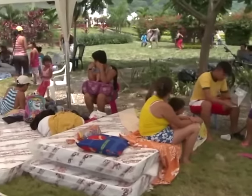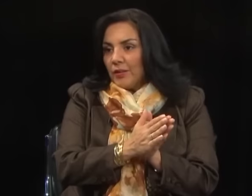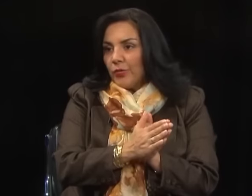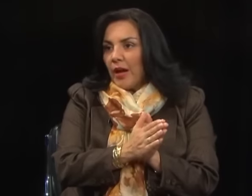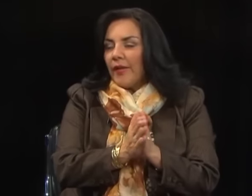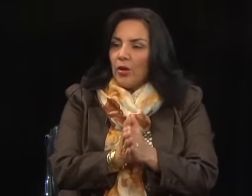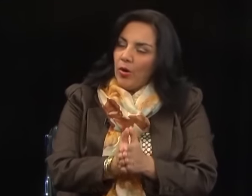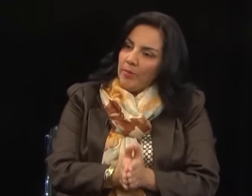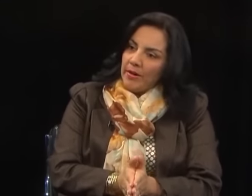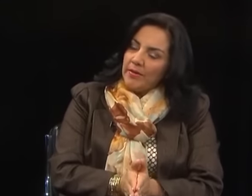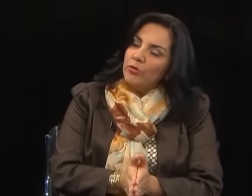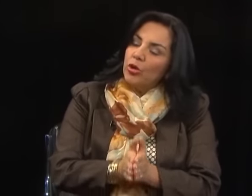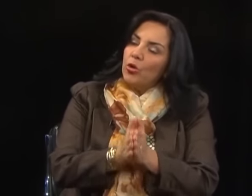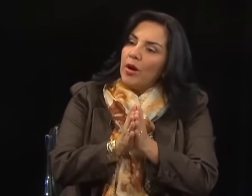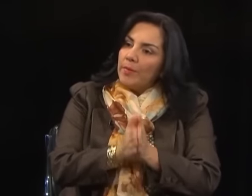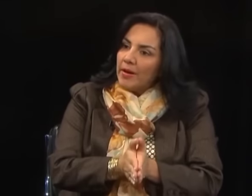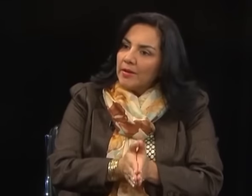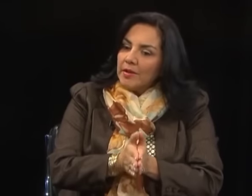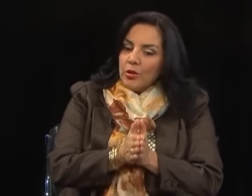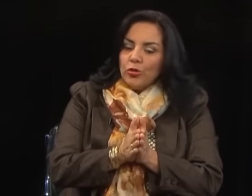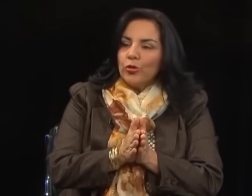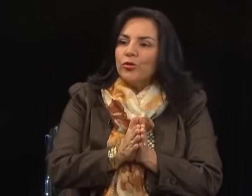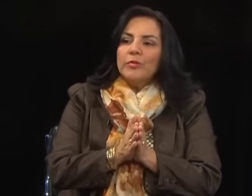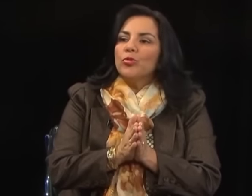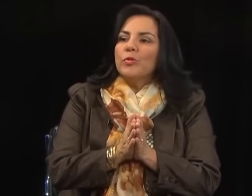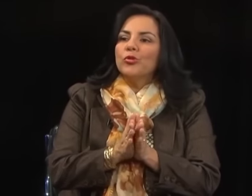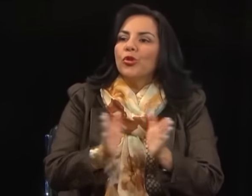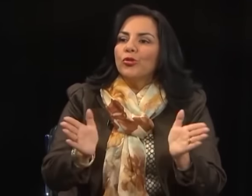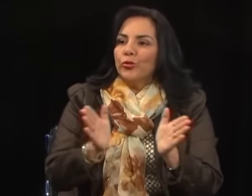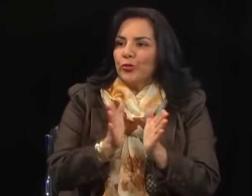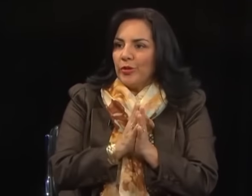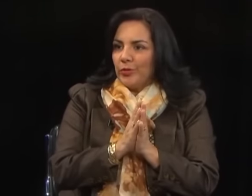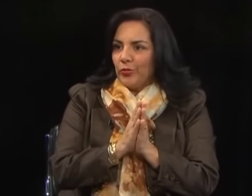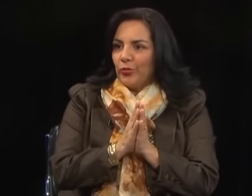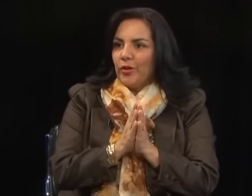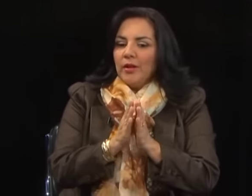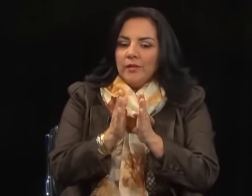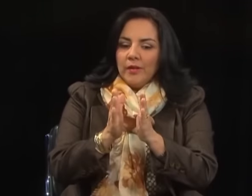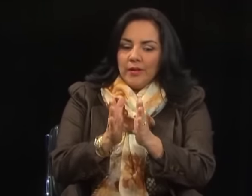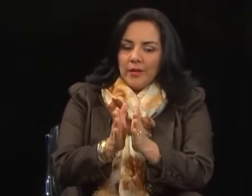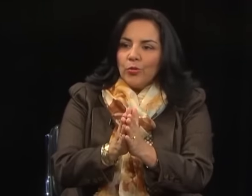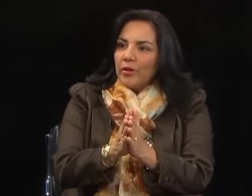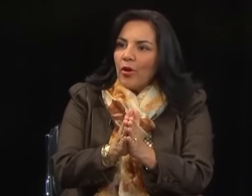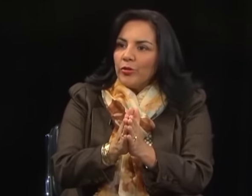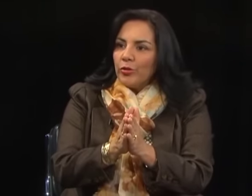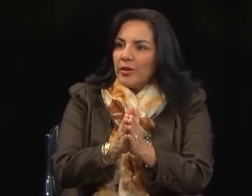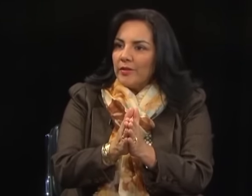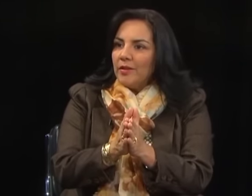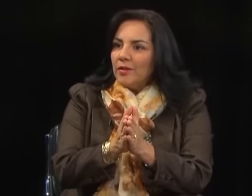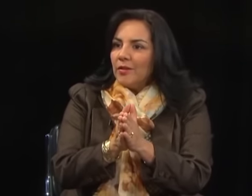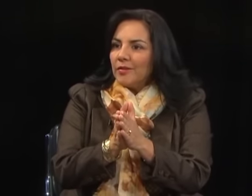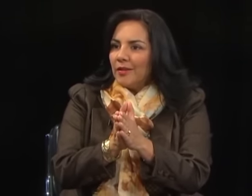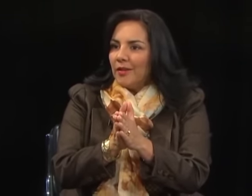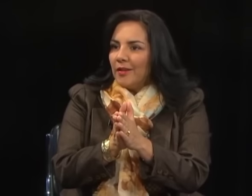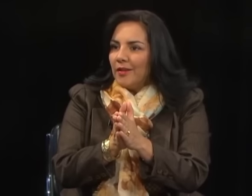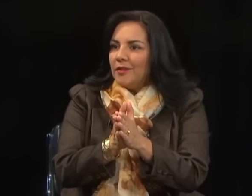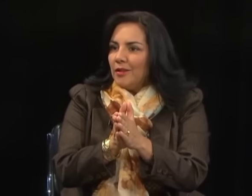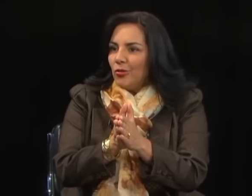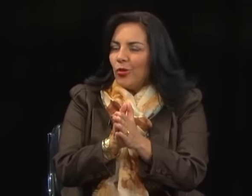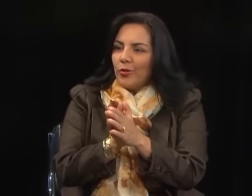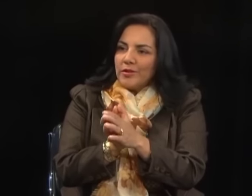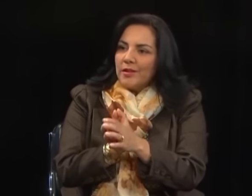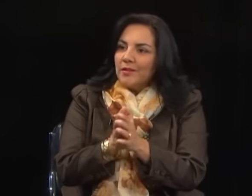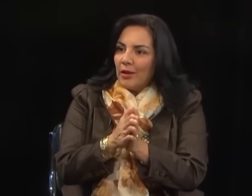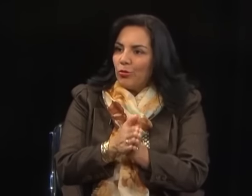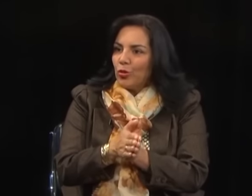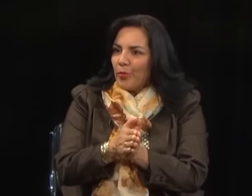personas damnificadas a los albergues. Dentro de los albergues nosotros tuvimos todos nuestros servicios, desde el cuidado de nuestras niñas y